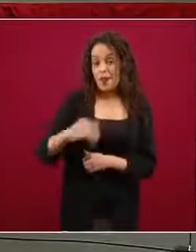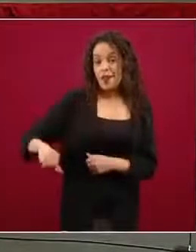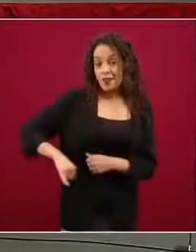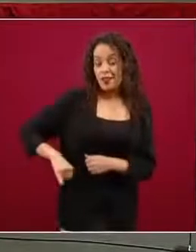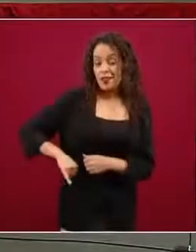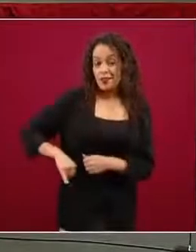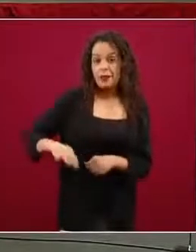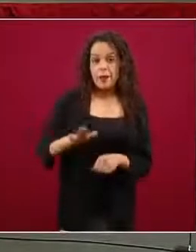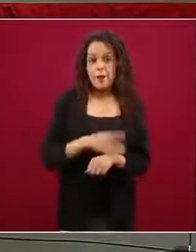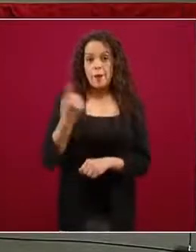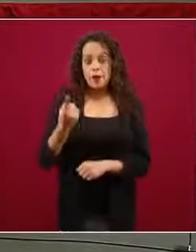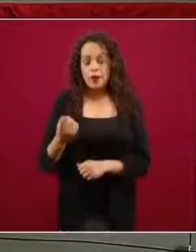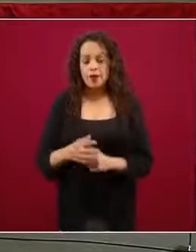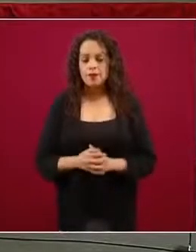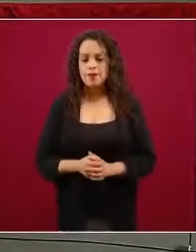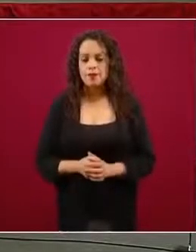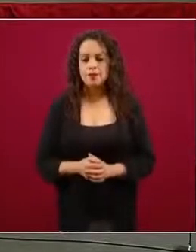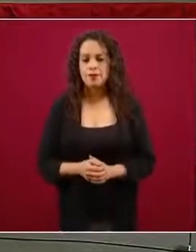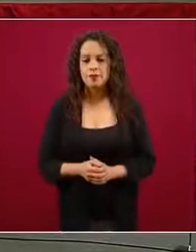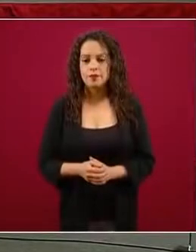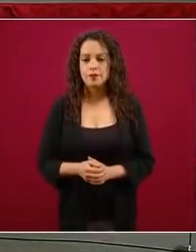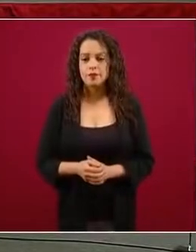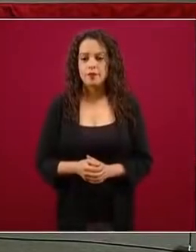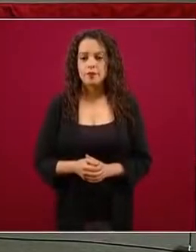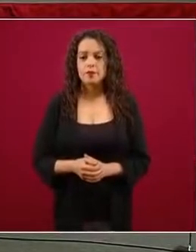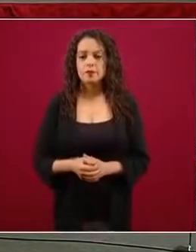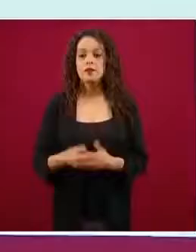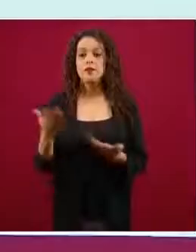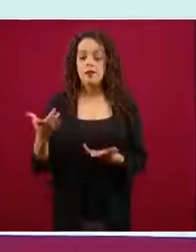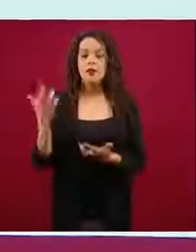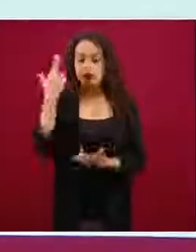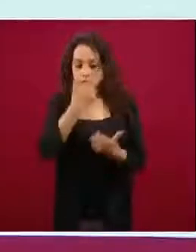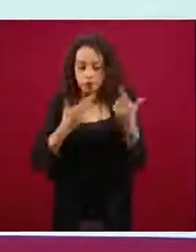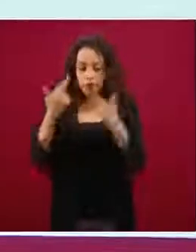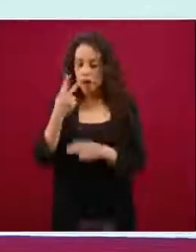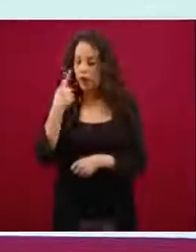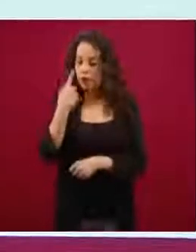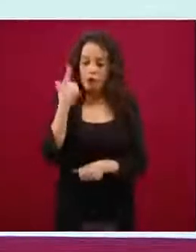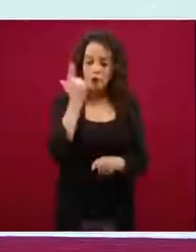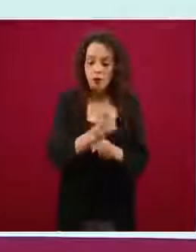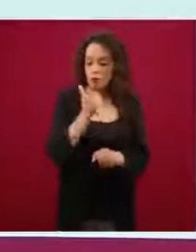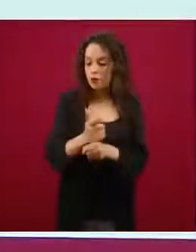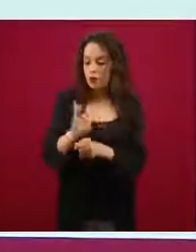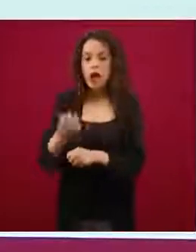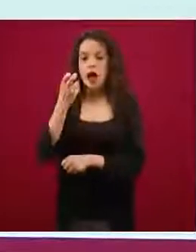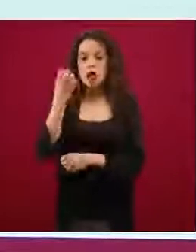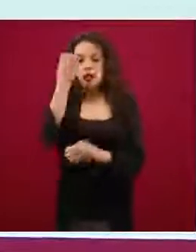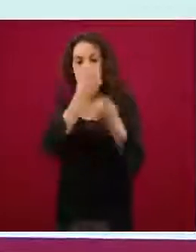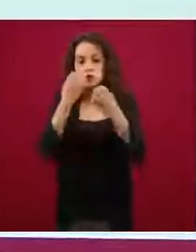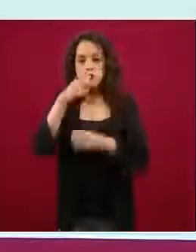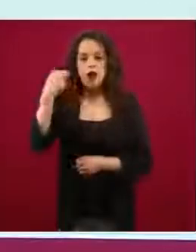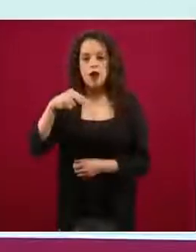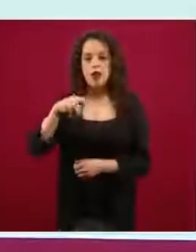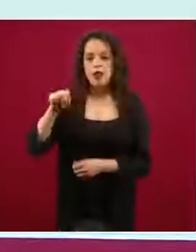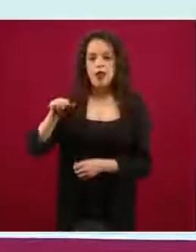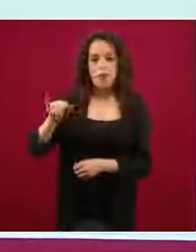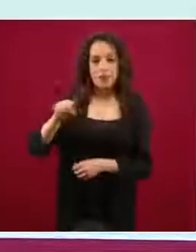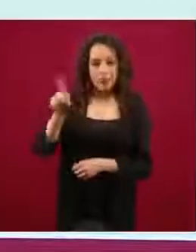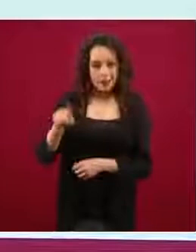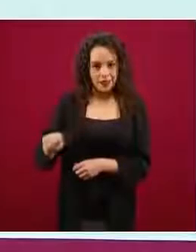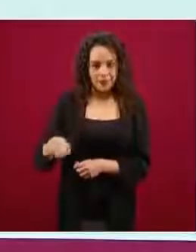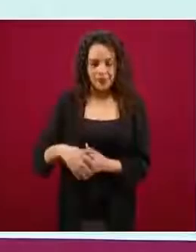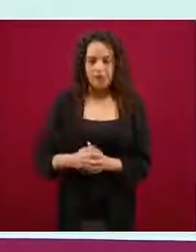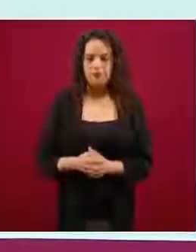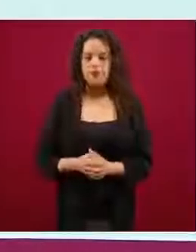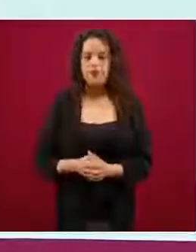presentaban burnout porque se estaba midiendo en el tamizaje. Entonces, Bueno, aunque los datos